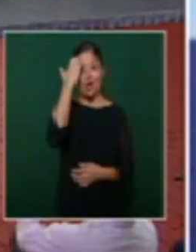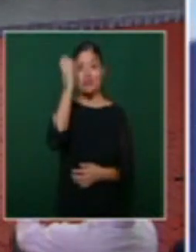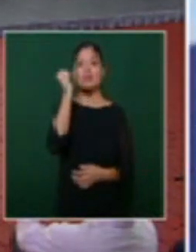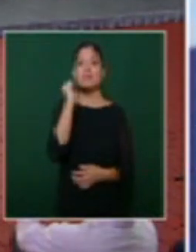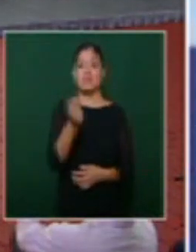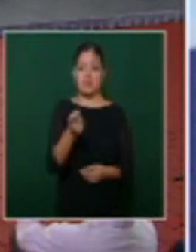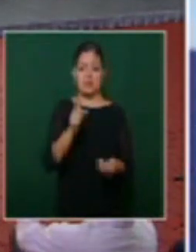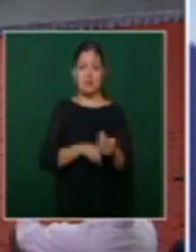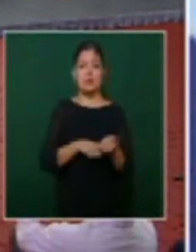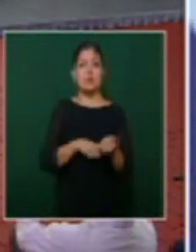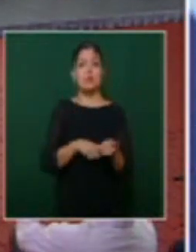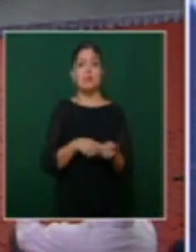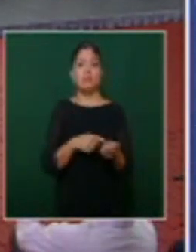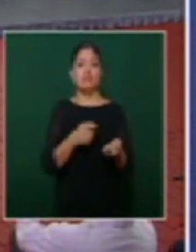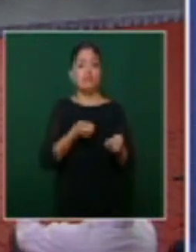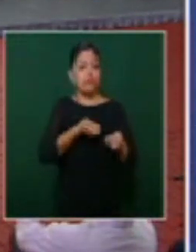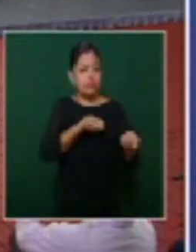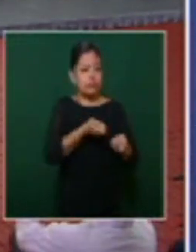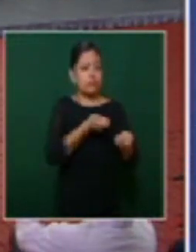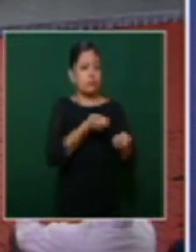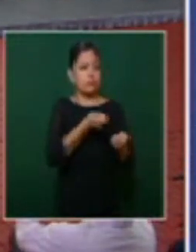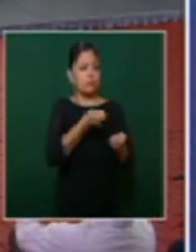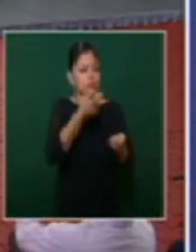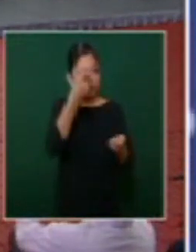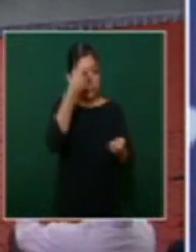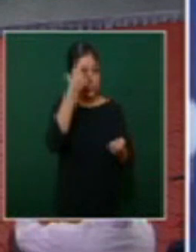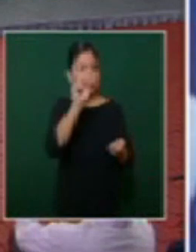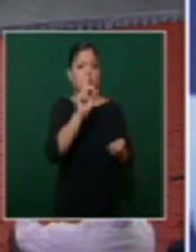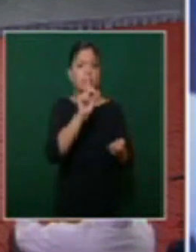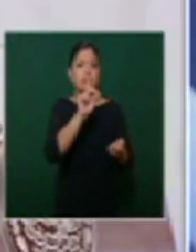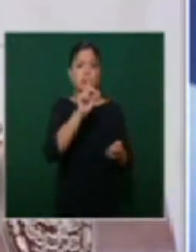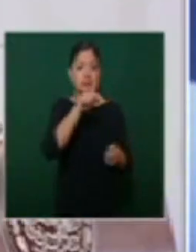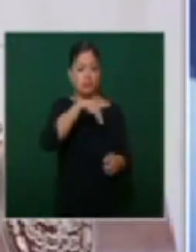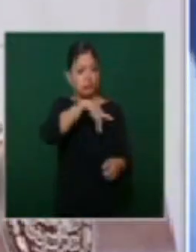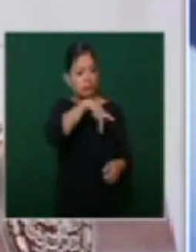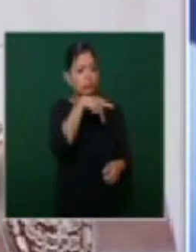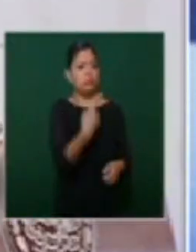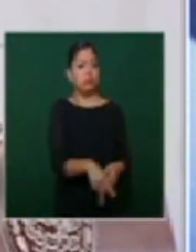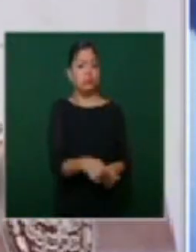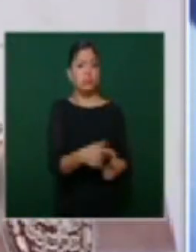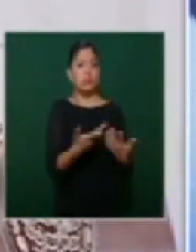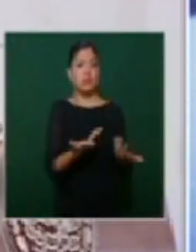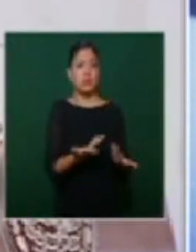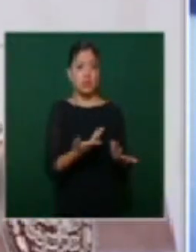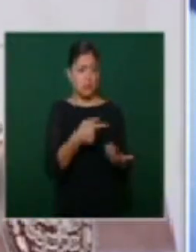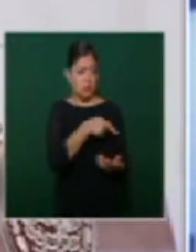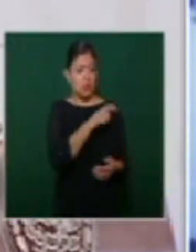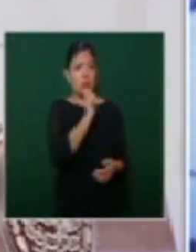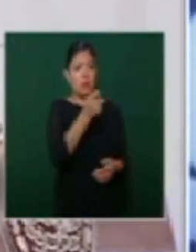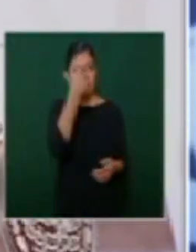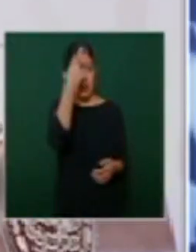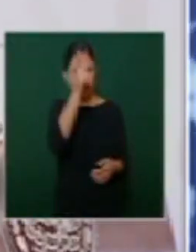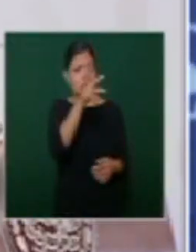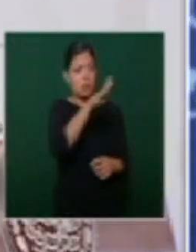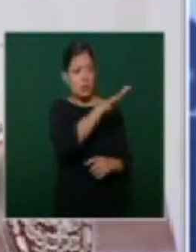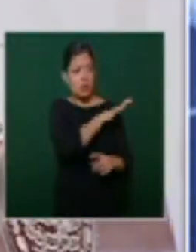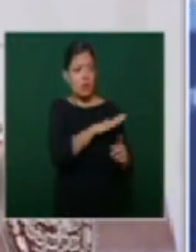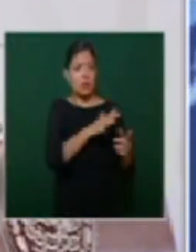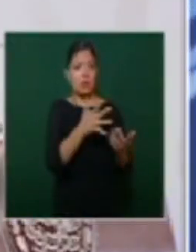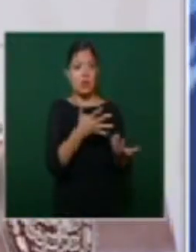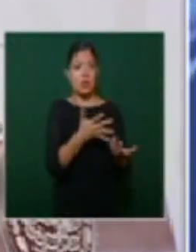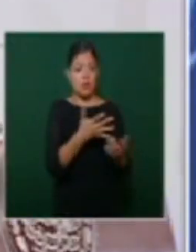en la primera ocasión. Ya. El secretario de Gobernación, Adán Augusto, menciona la posibilidad de reactivar la